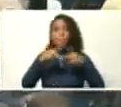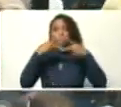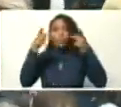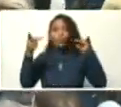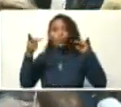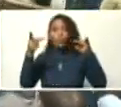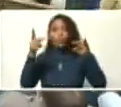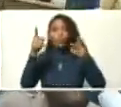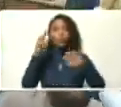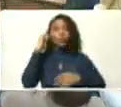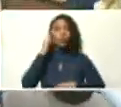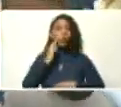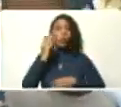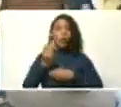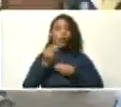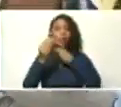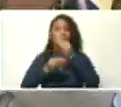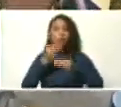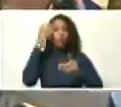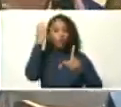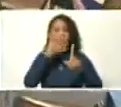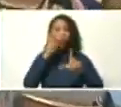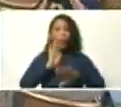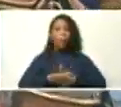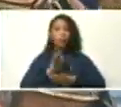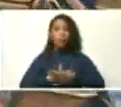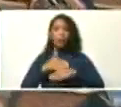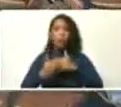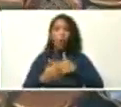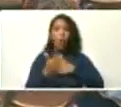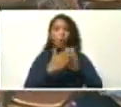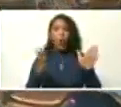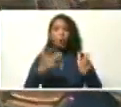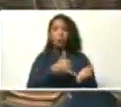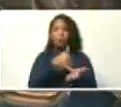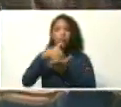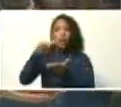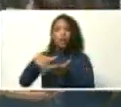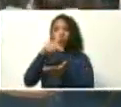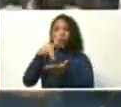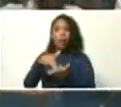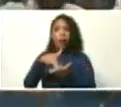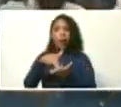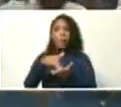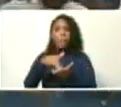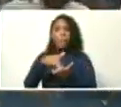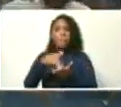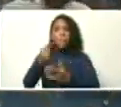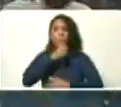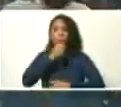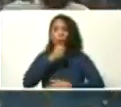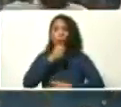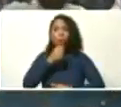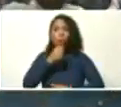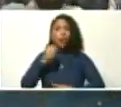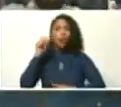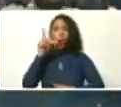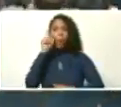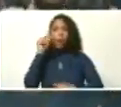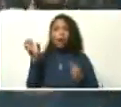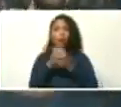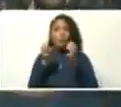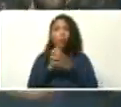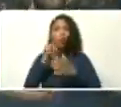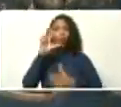girando instrucciones también a lo que ha sido entonces la amplitud de recibe esta política comunicacional. Recibe Premio Nacional de Periodismo en Televisión, Boris Castellanos por el equipo